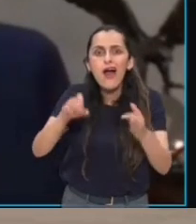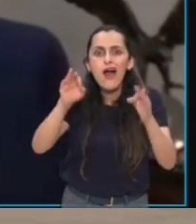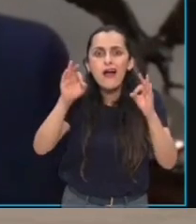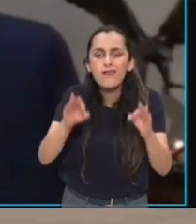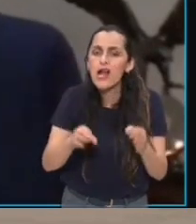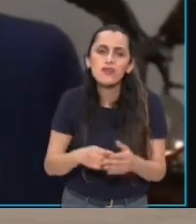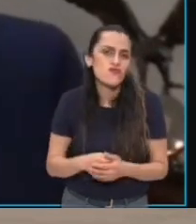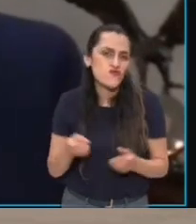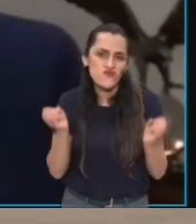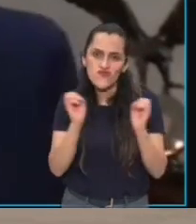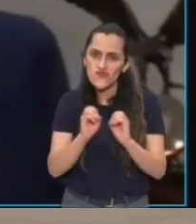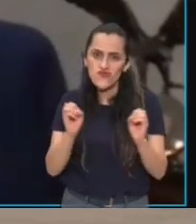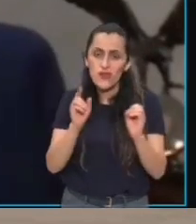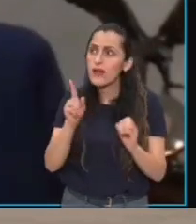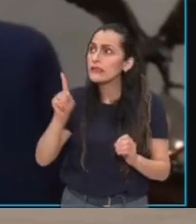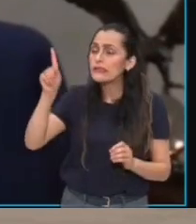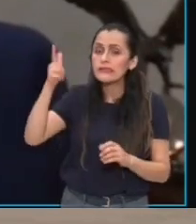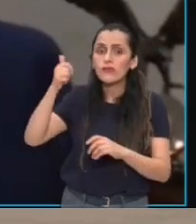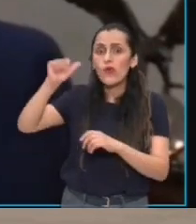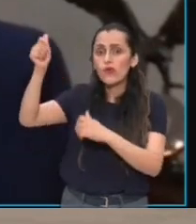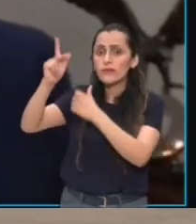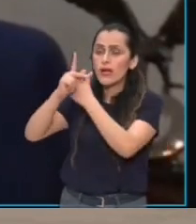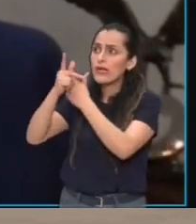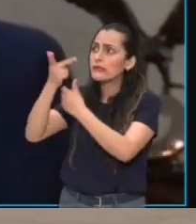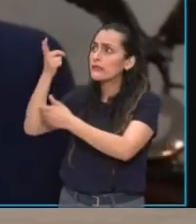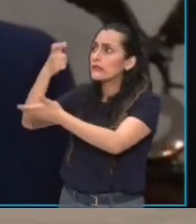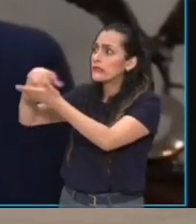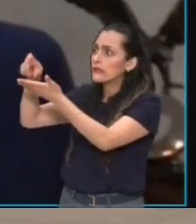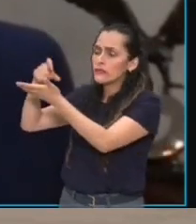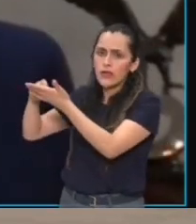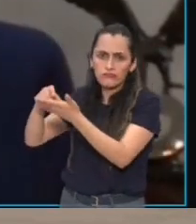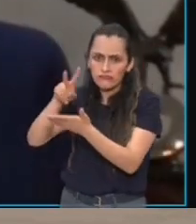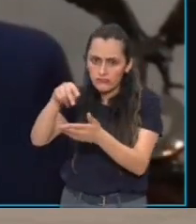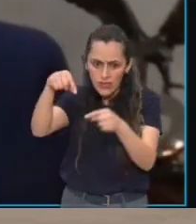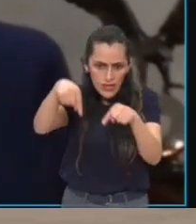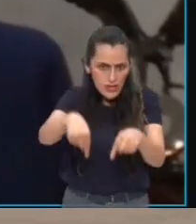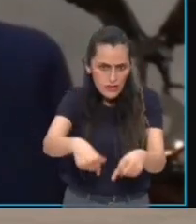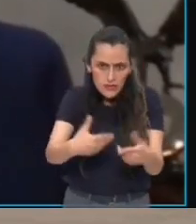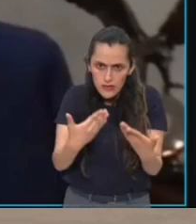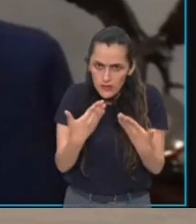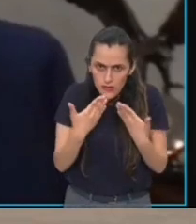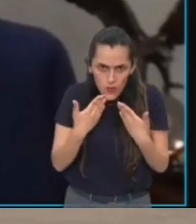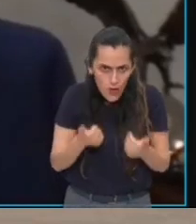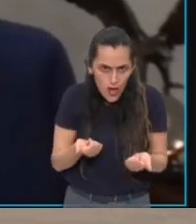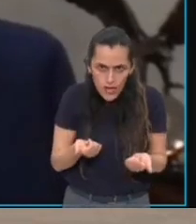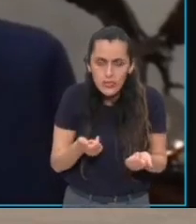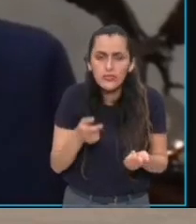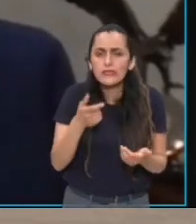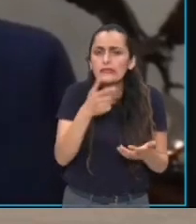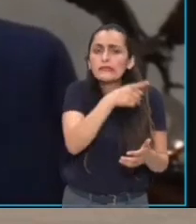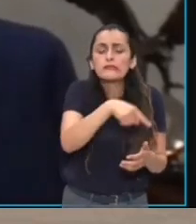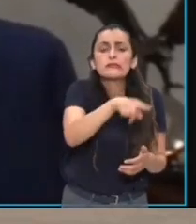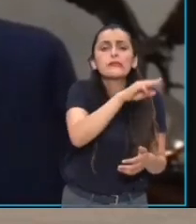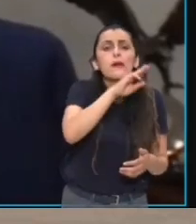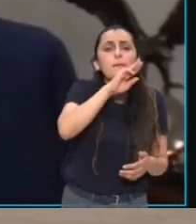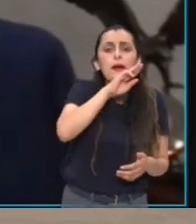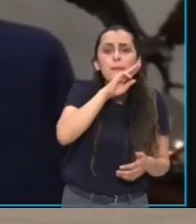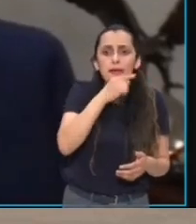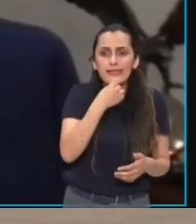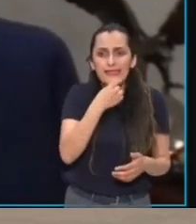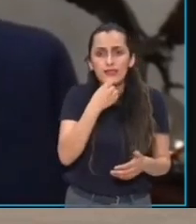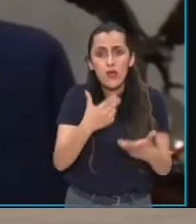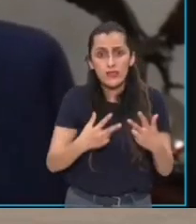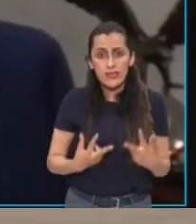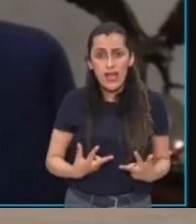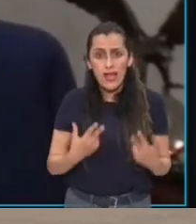hacer compras y hay un serio desabasto. Es claro que las madres de los niños con cáncer están desesperados, pero ha sido por una franca incompetencia. A